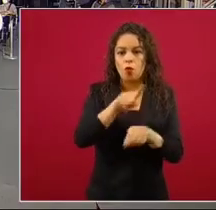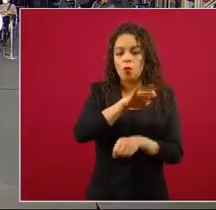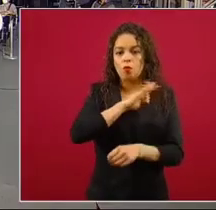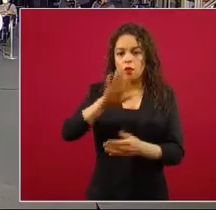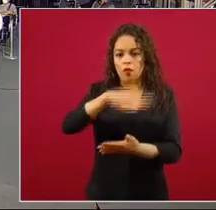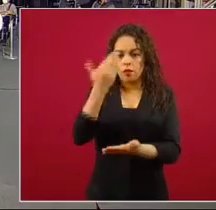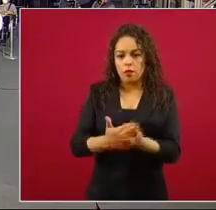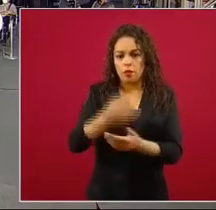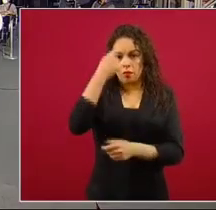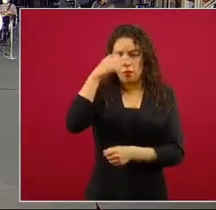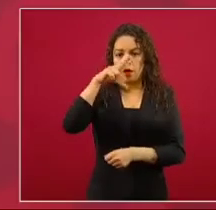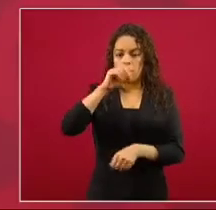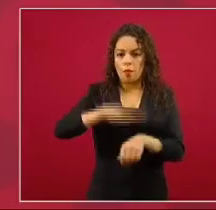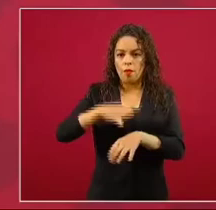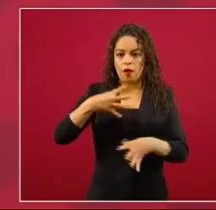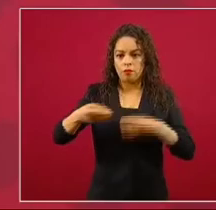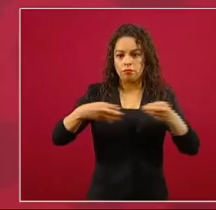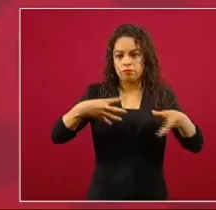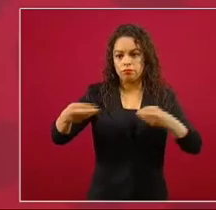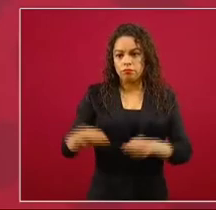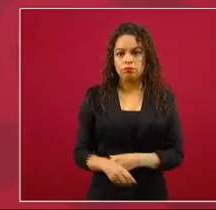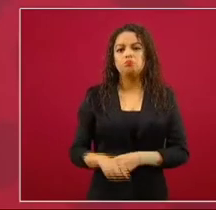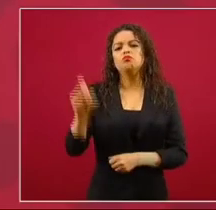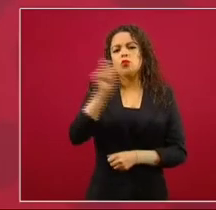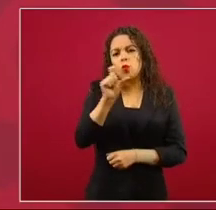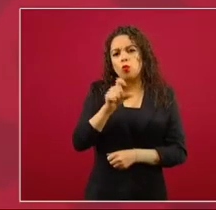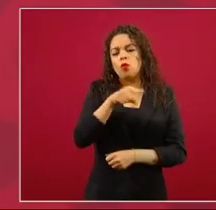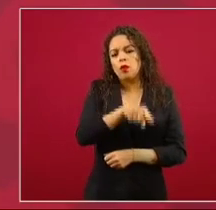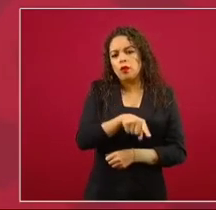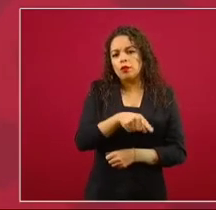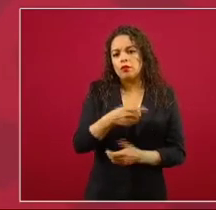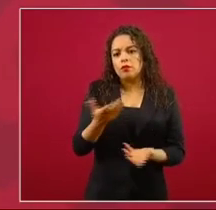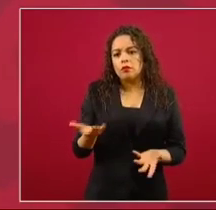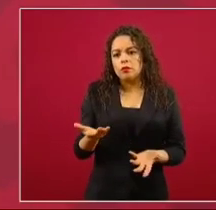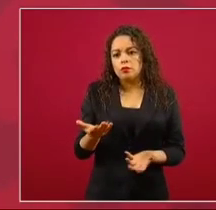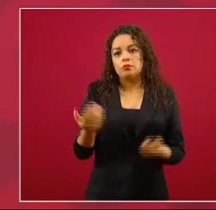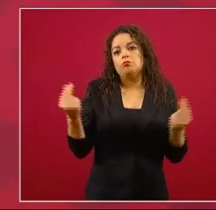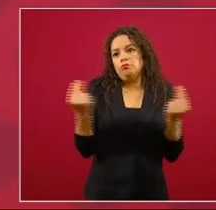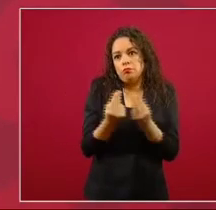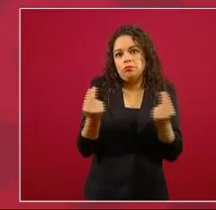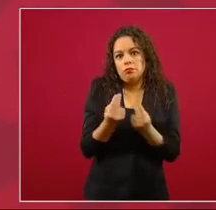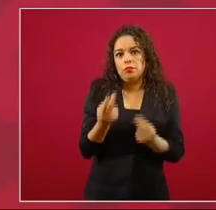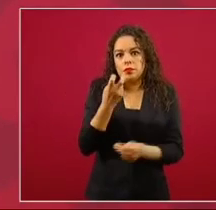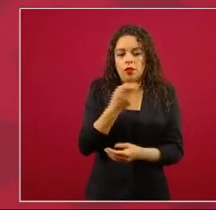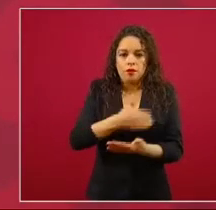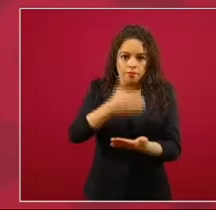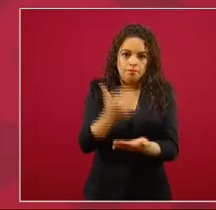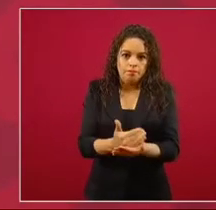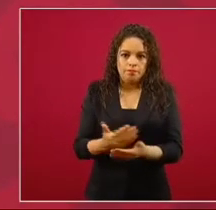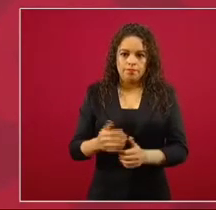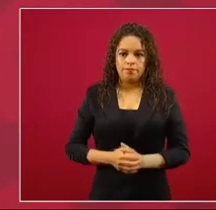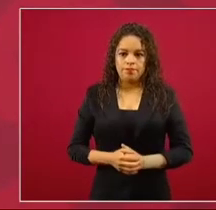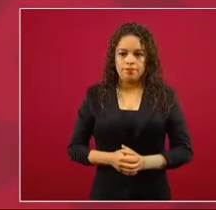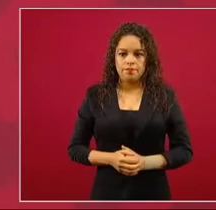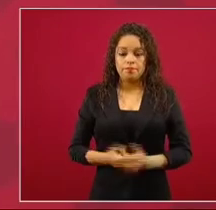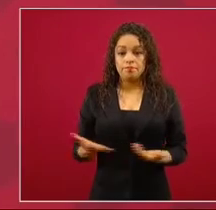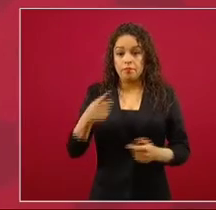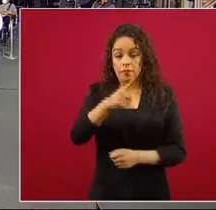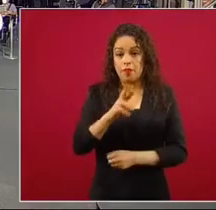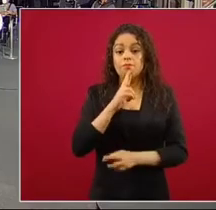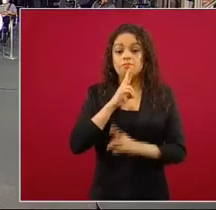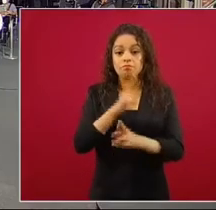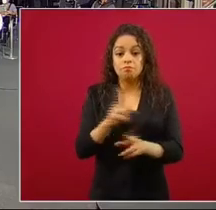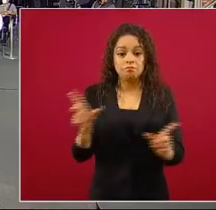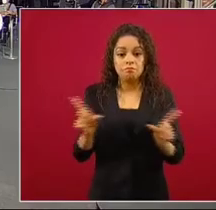¿Y en el momento en que esto sea procedente? ¿En qué momento podría ser? O sea, ¿ustedes cómo no lo analizan? O sea, la verdad es que la respuesta así